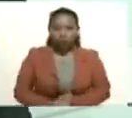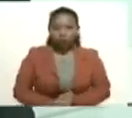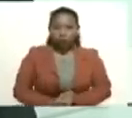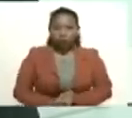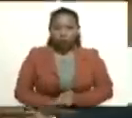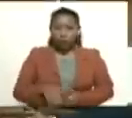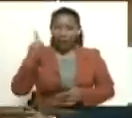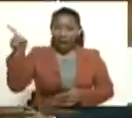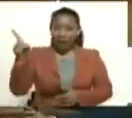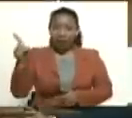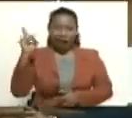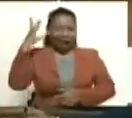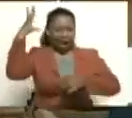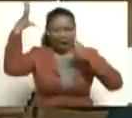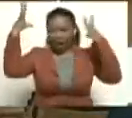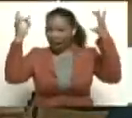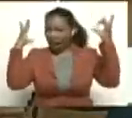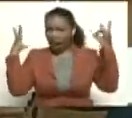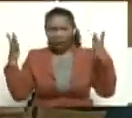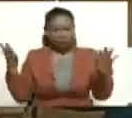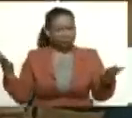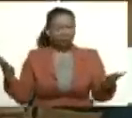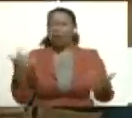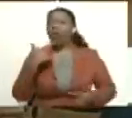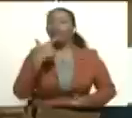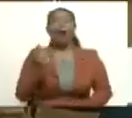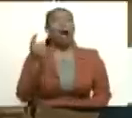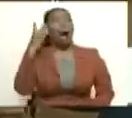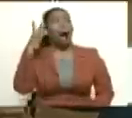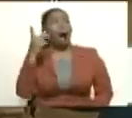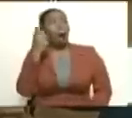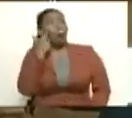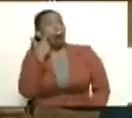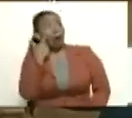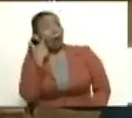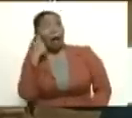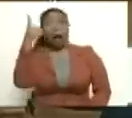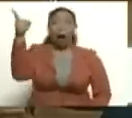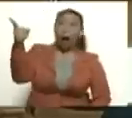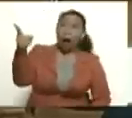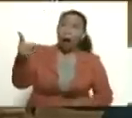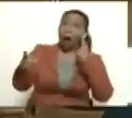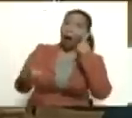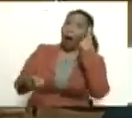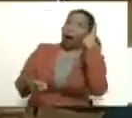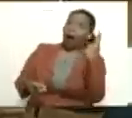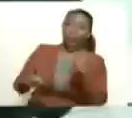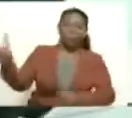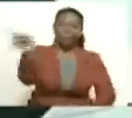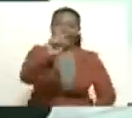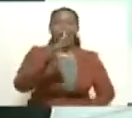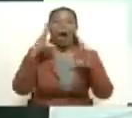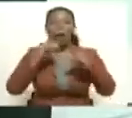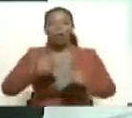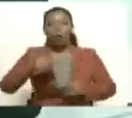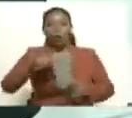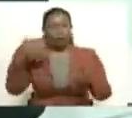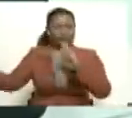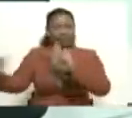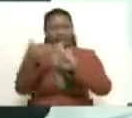una necedad. Decir que ni Díaz-Canel, estamos hablando de una